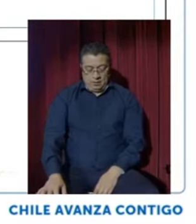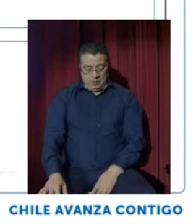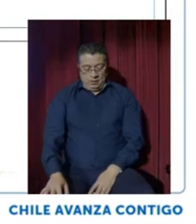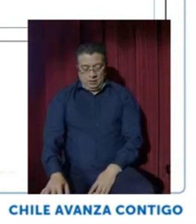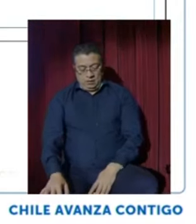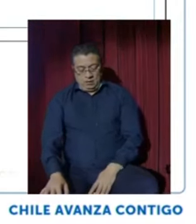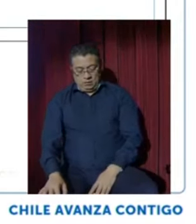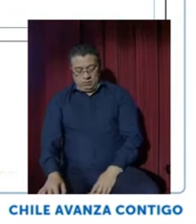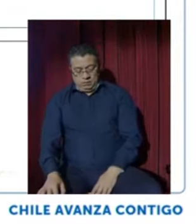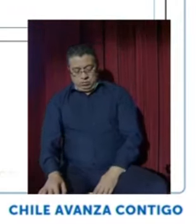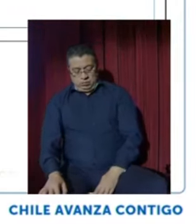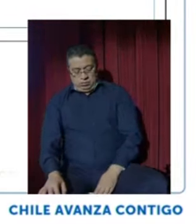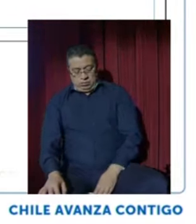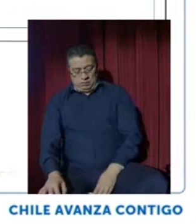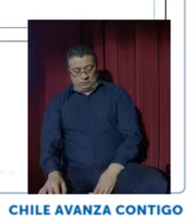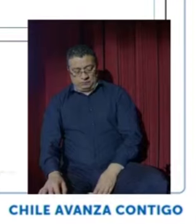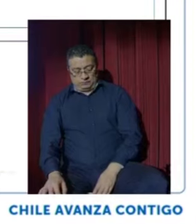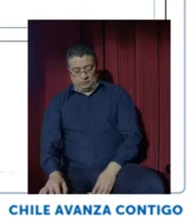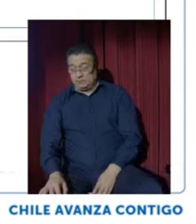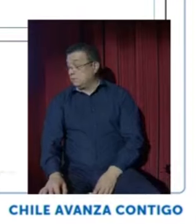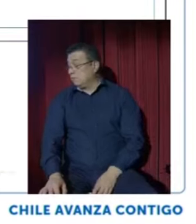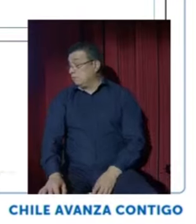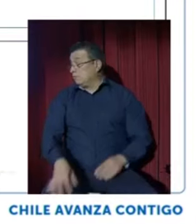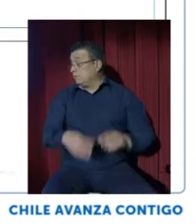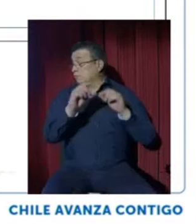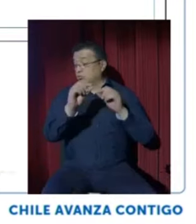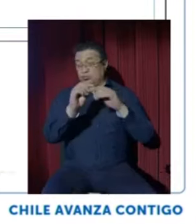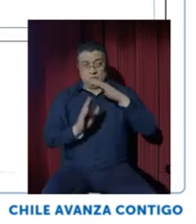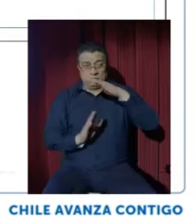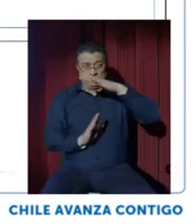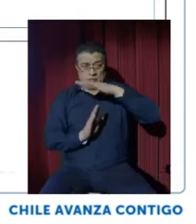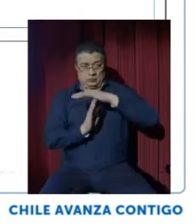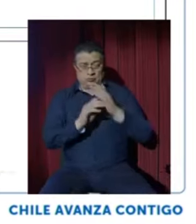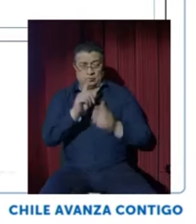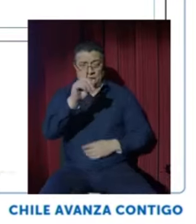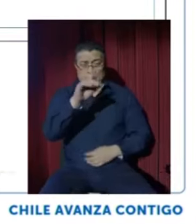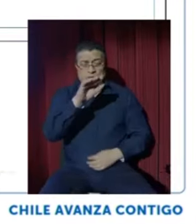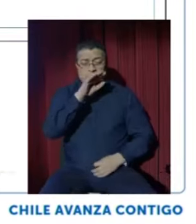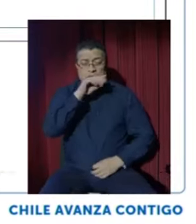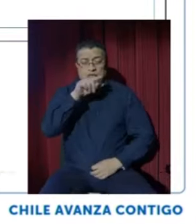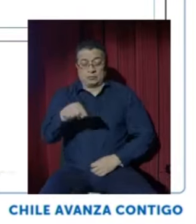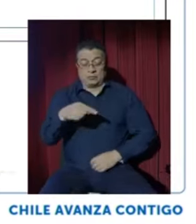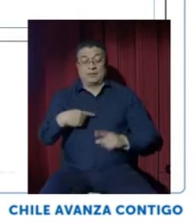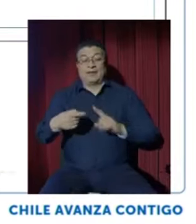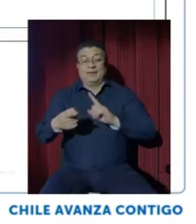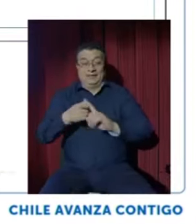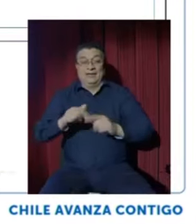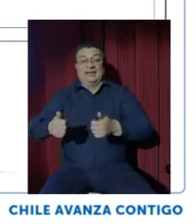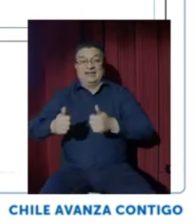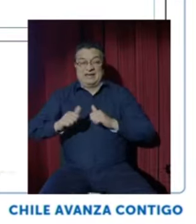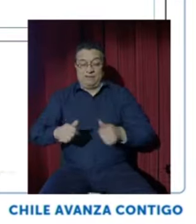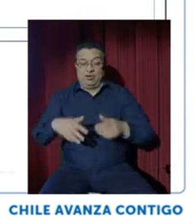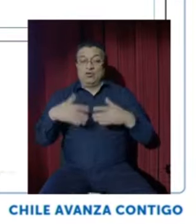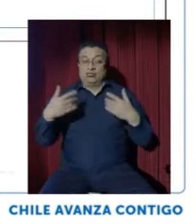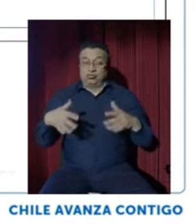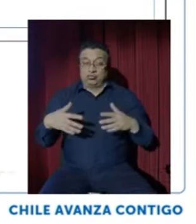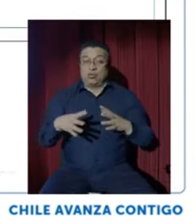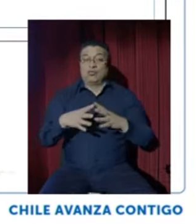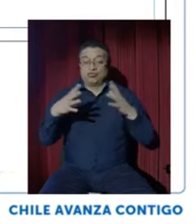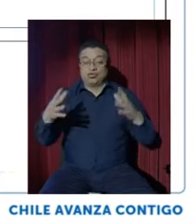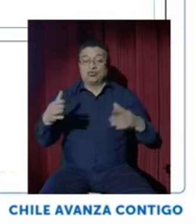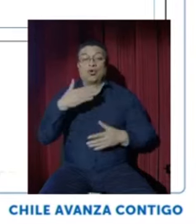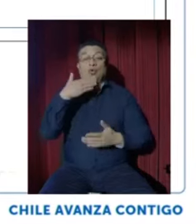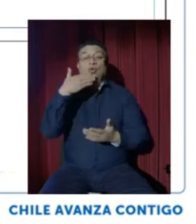gracias Aquí me voy a detener un minuto porque esto también fue un desafío de gestión cuando